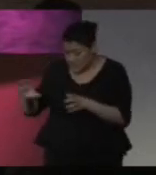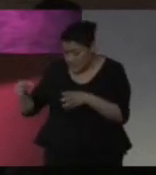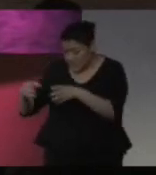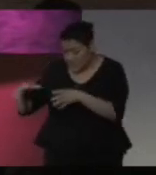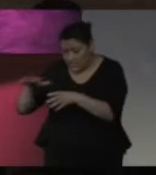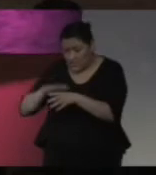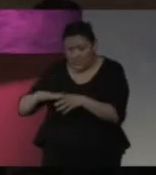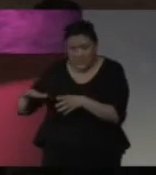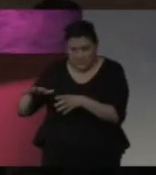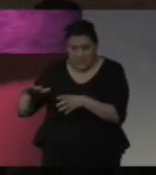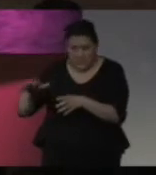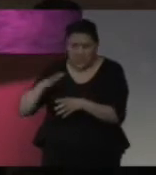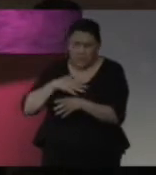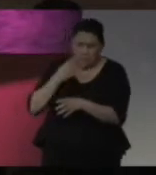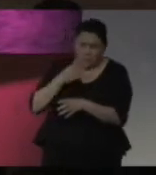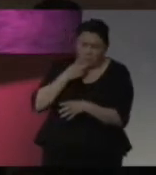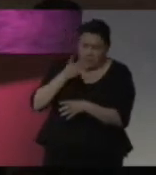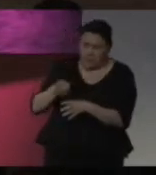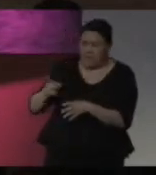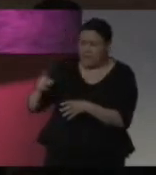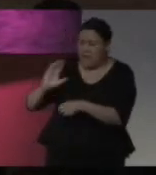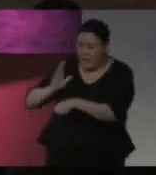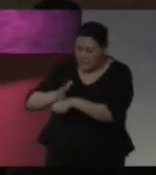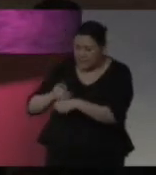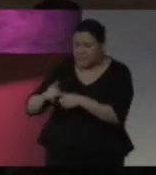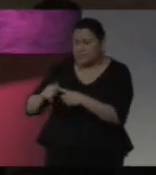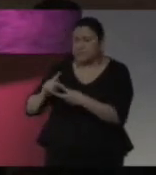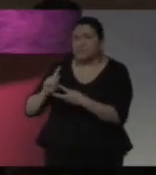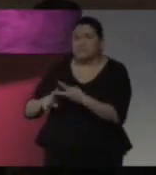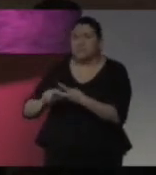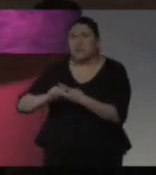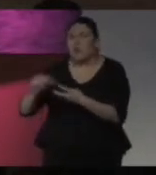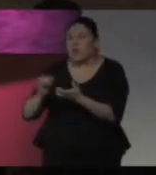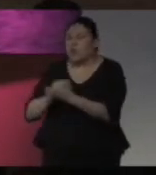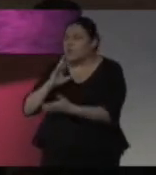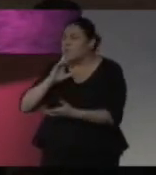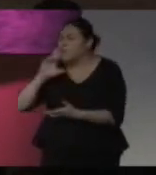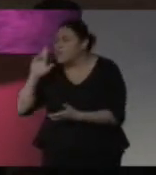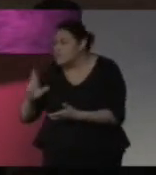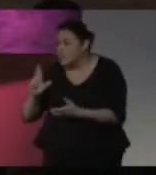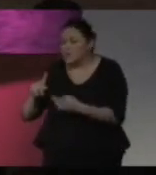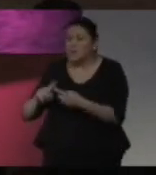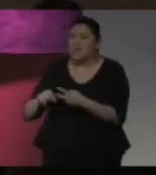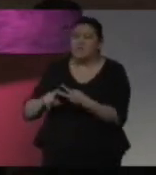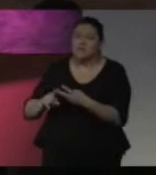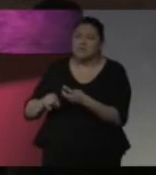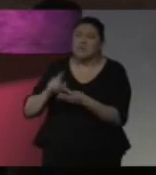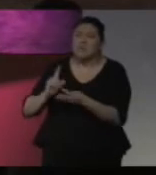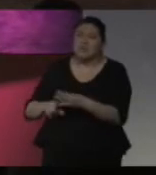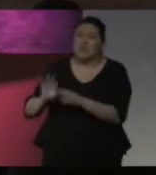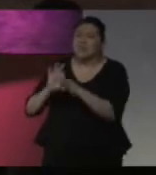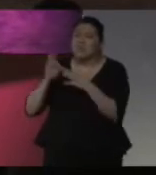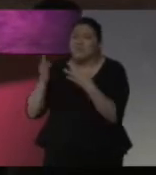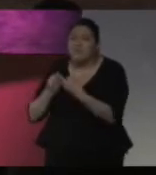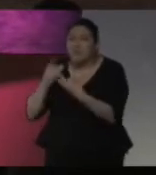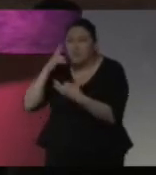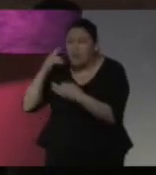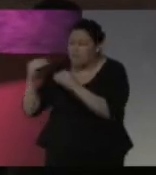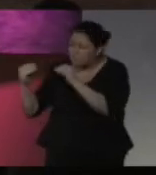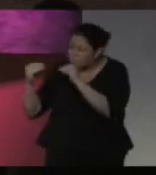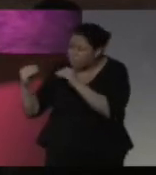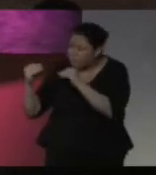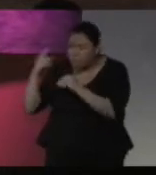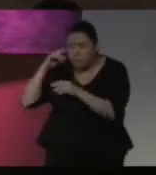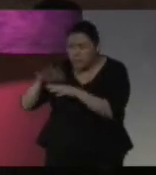término, sobre lo que significa pena, sobre lo que significa resolución, sobre estrategias y maneras de cómo